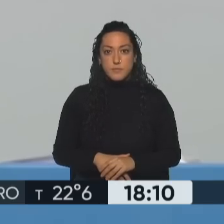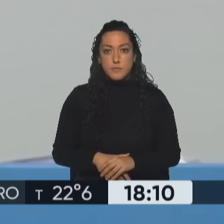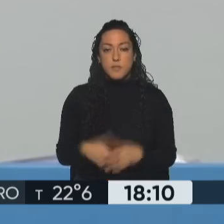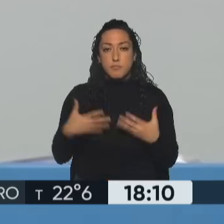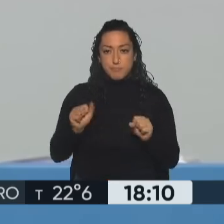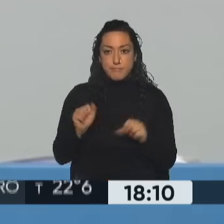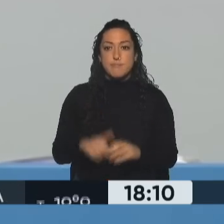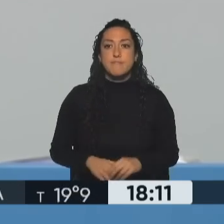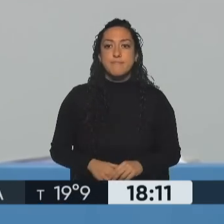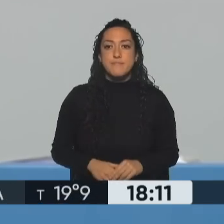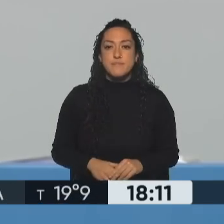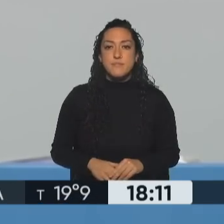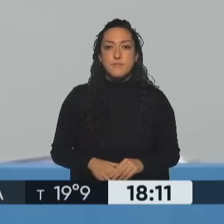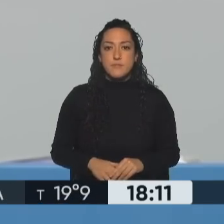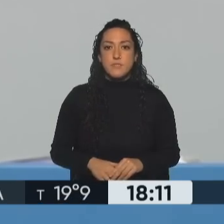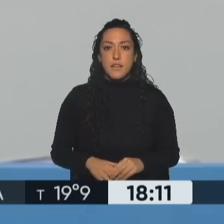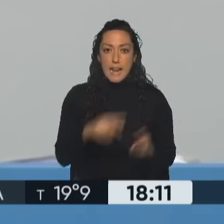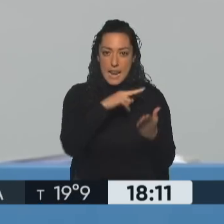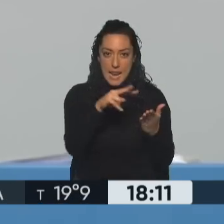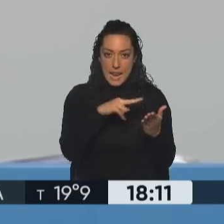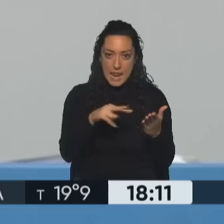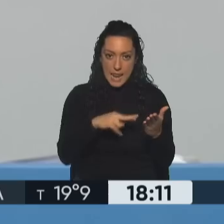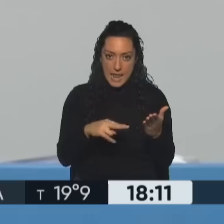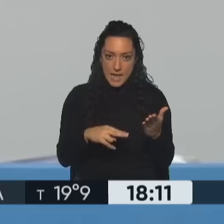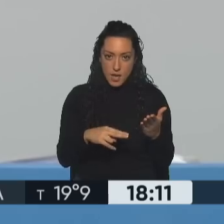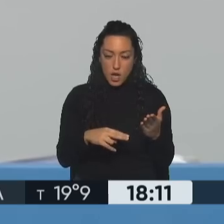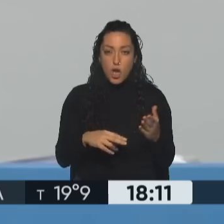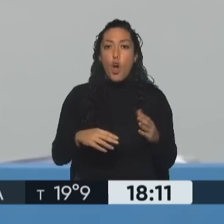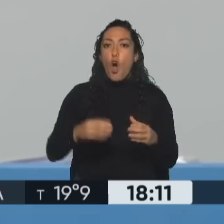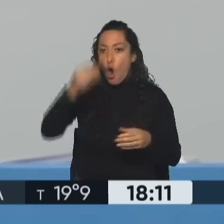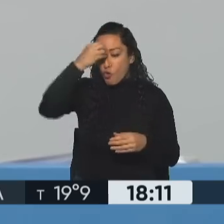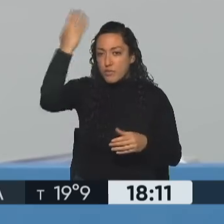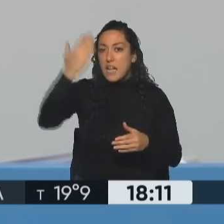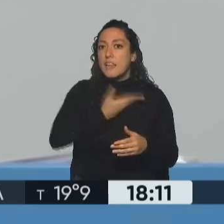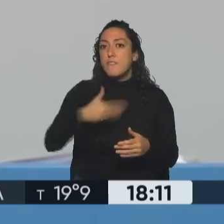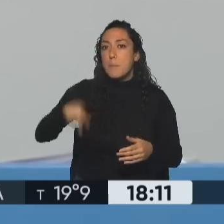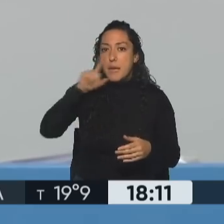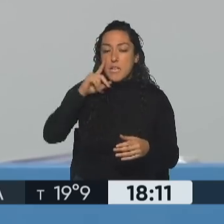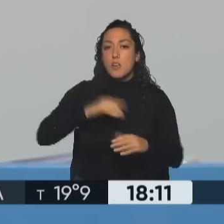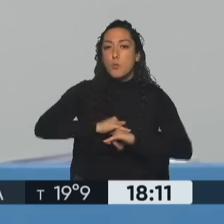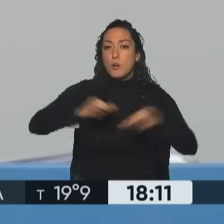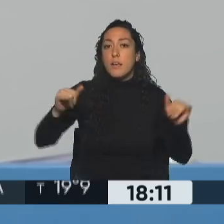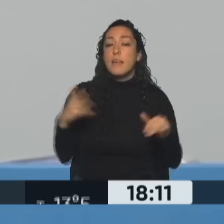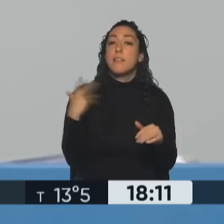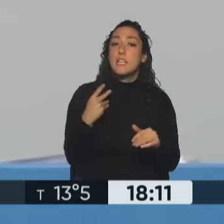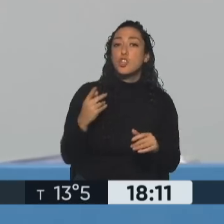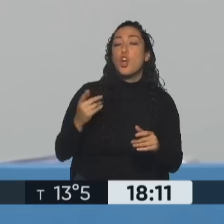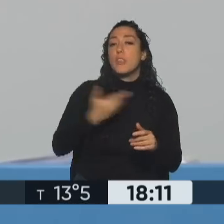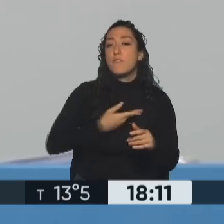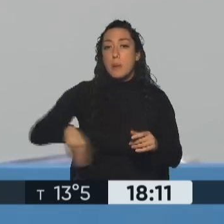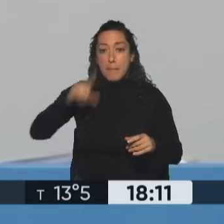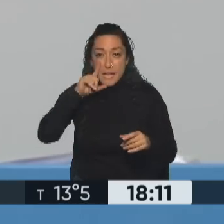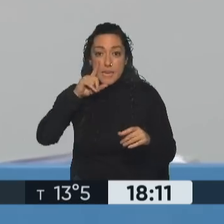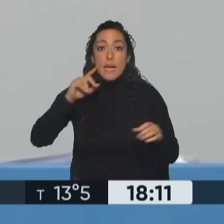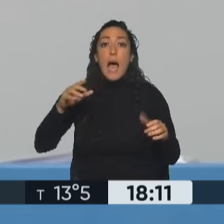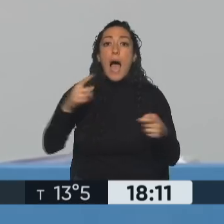Acá está. El directorio, leo, esto es comunicado oficial del Fondo. El directorio ejecutivo del Fondo Monetario aprueba